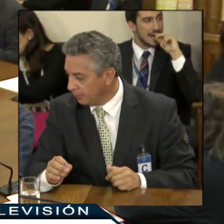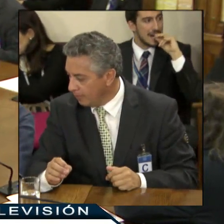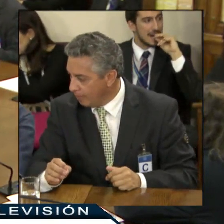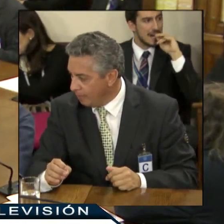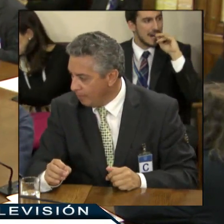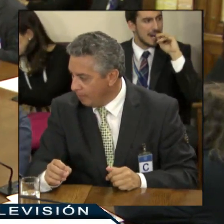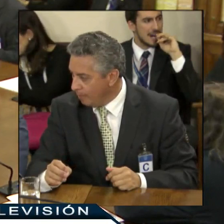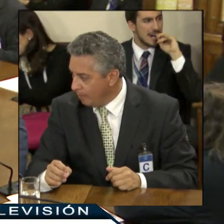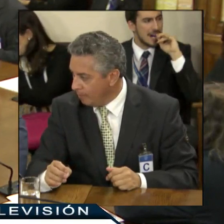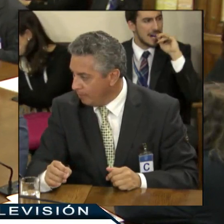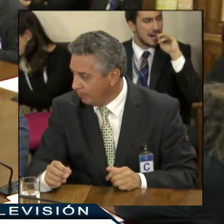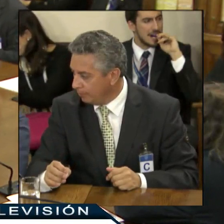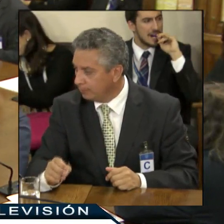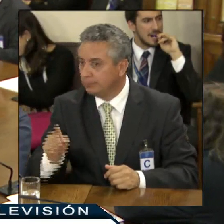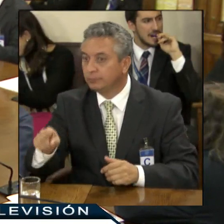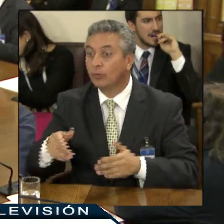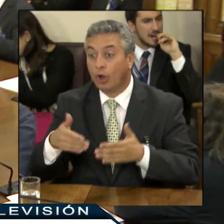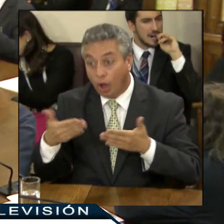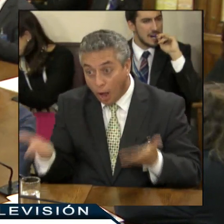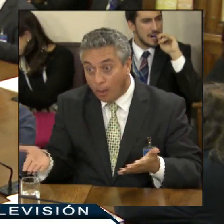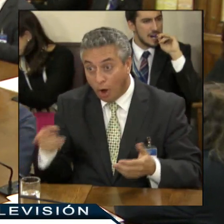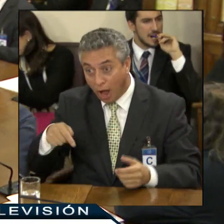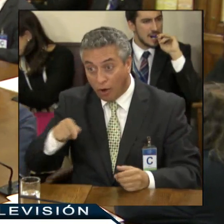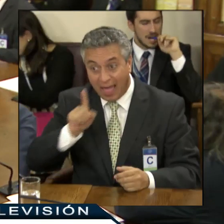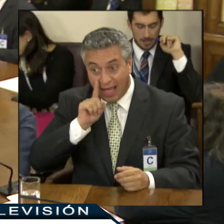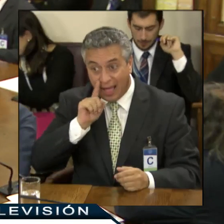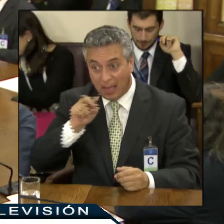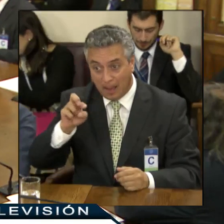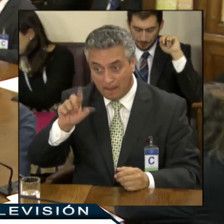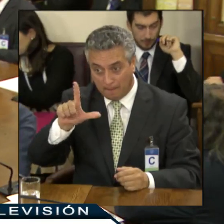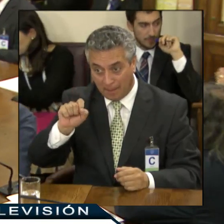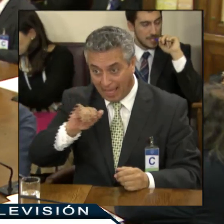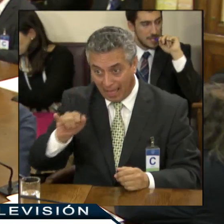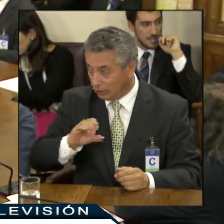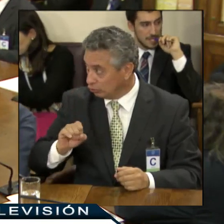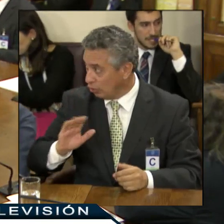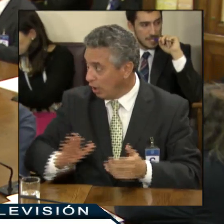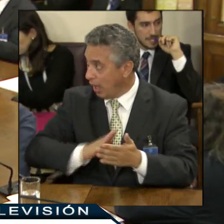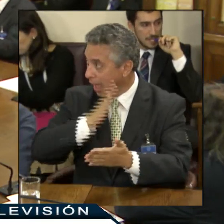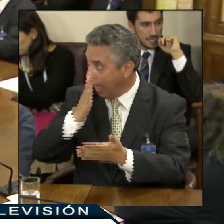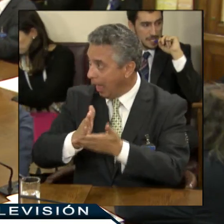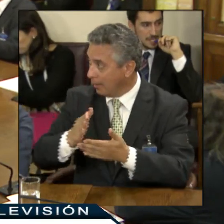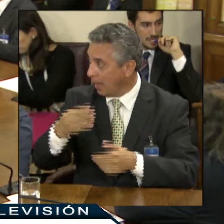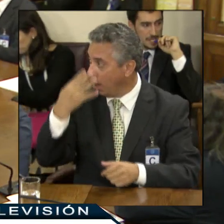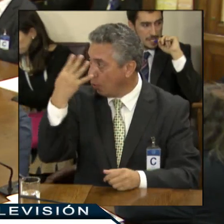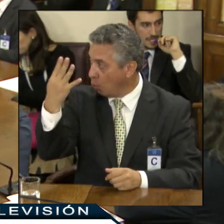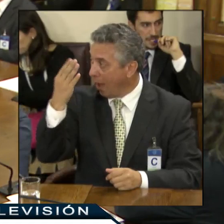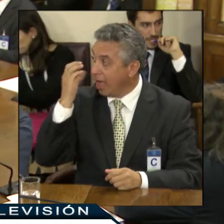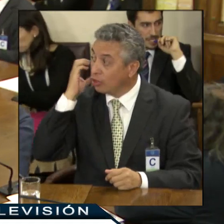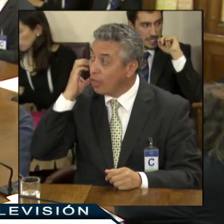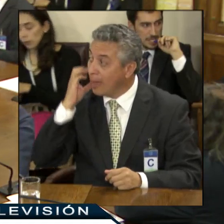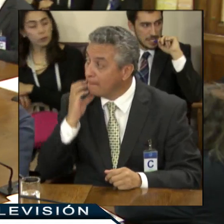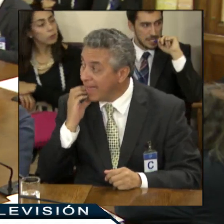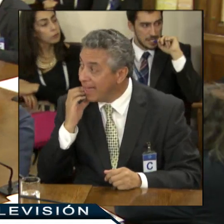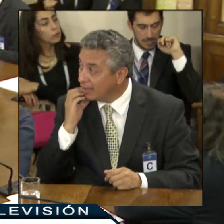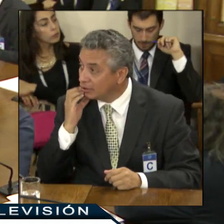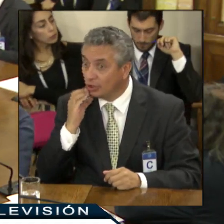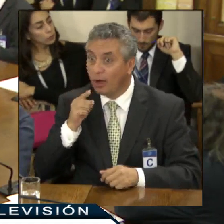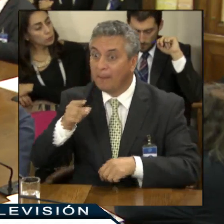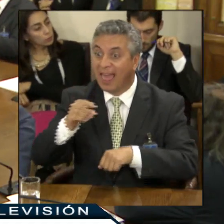eh Como vamos a tener plazo hasta el 4 de mayo para las